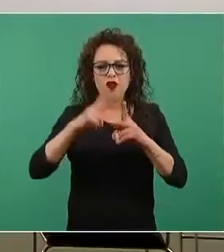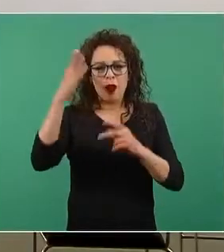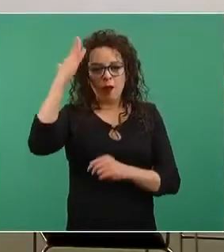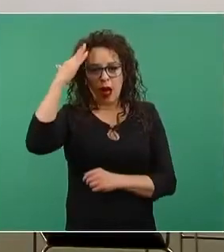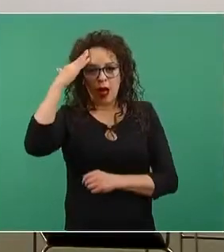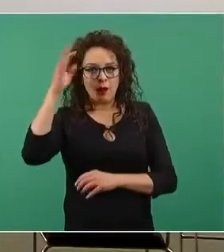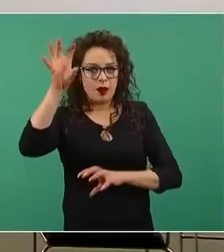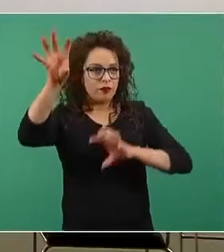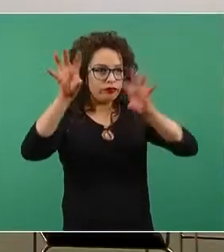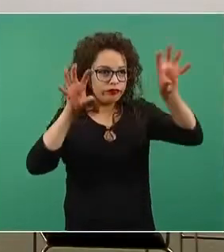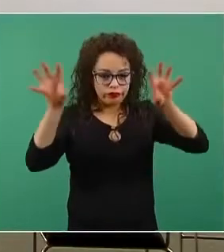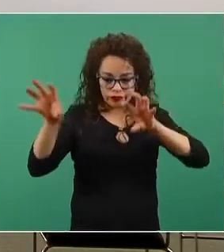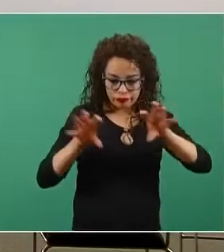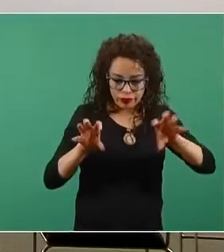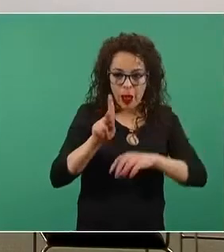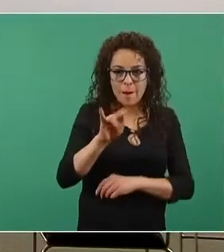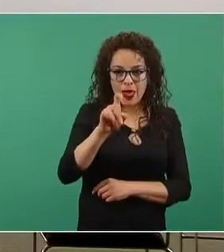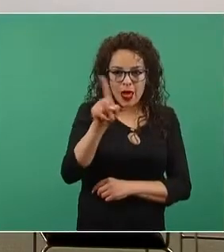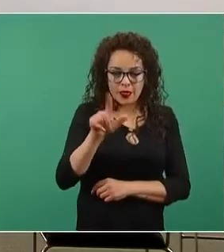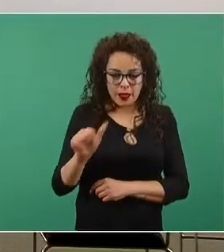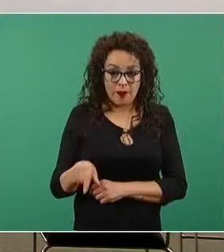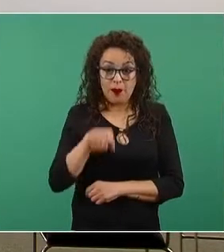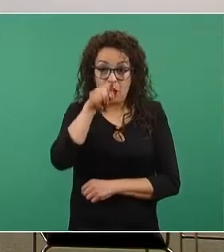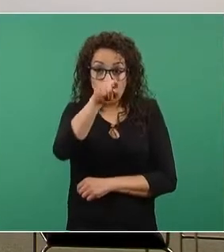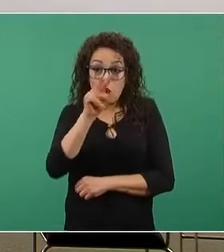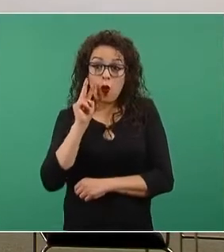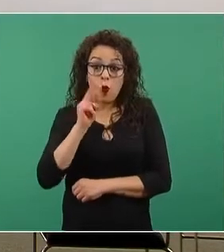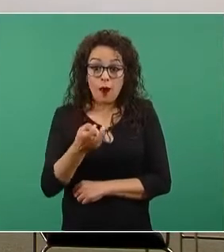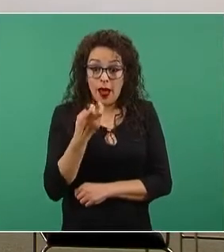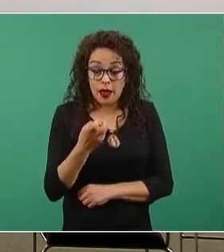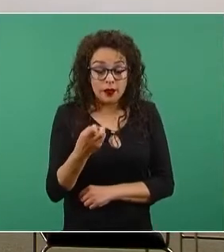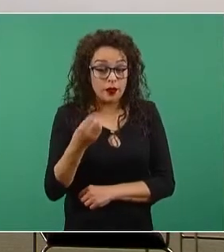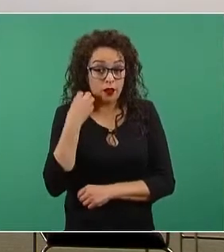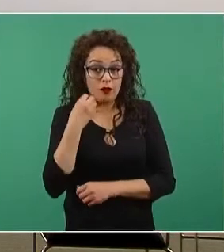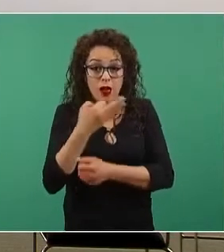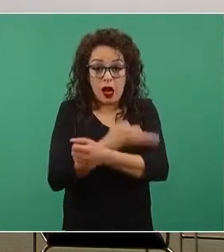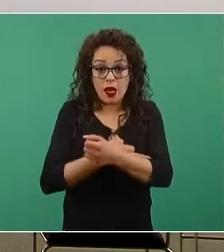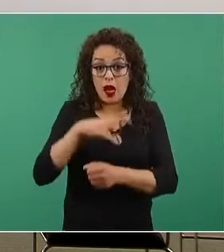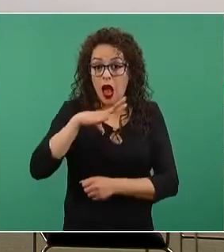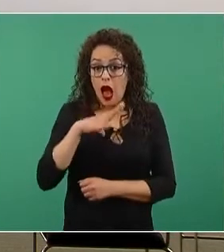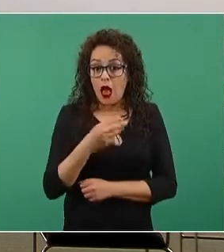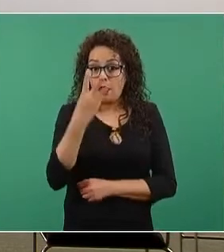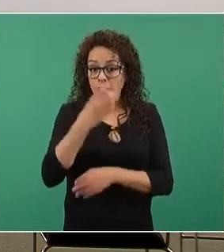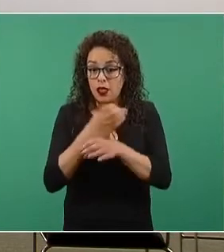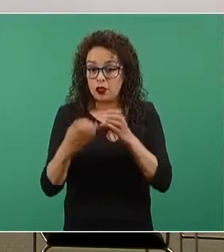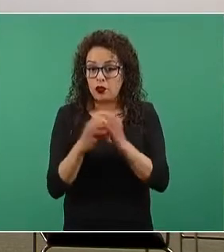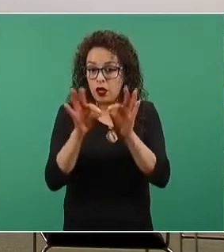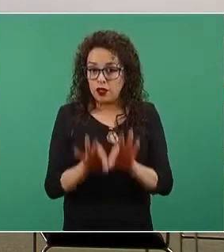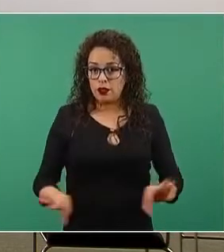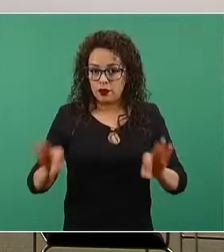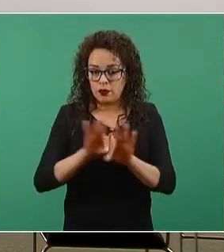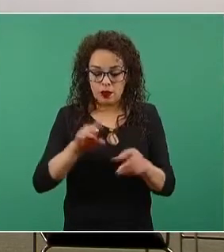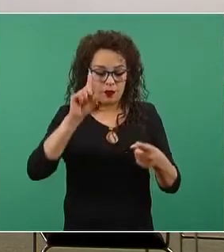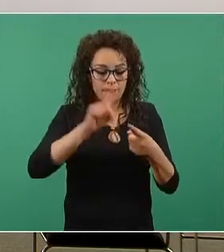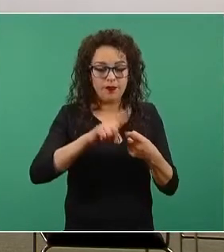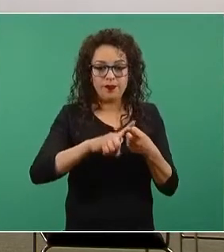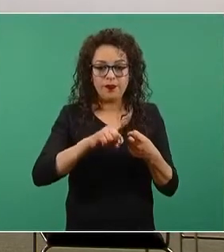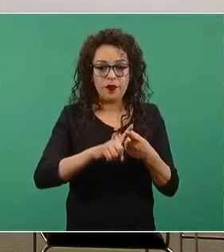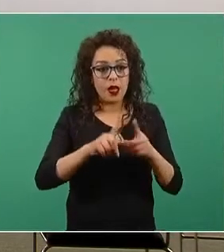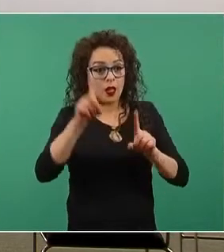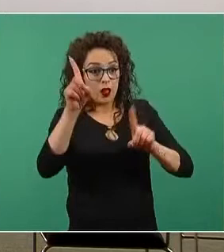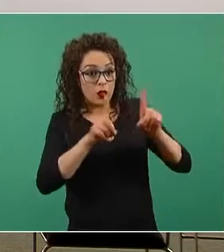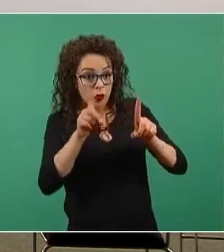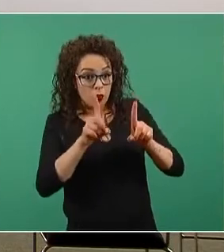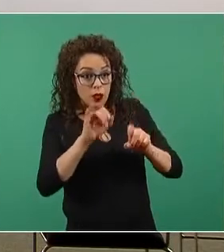ustedes observan, la conferencia tiene como 3 elementos importantes. 1, les presentamos los casos sospechosos y los casos confirmados y